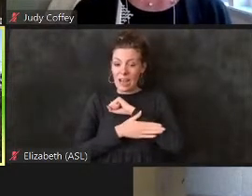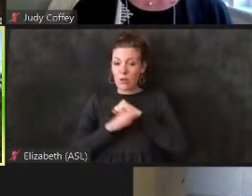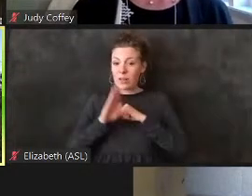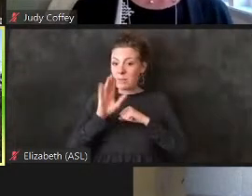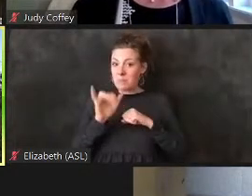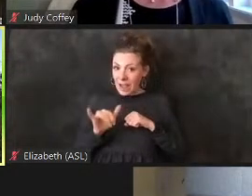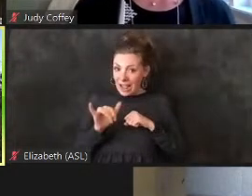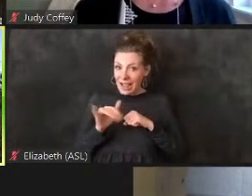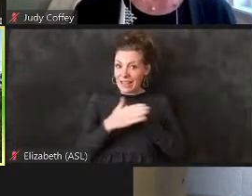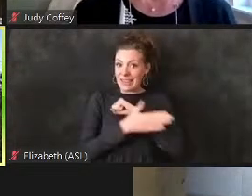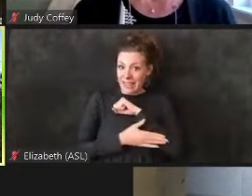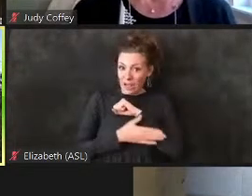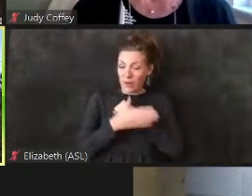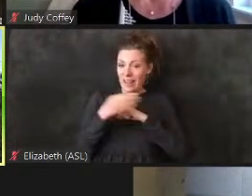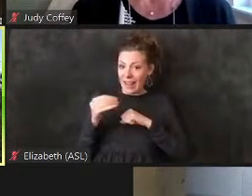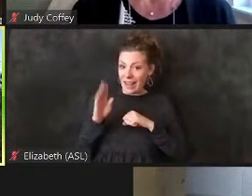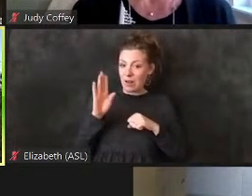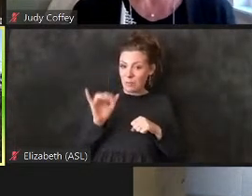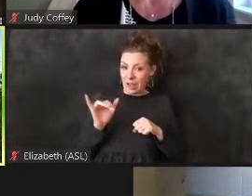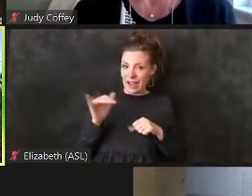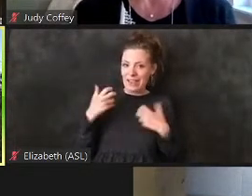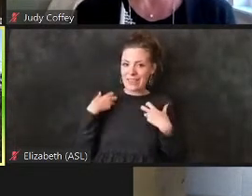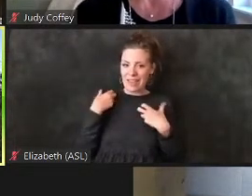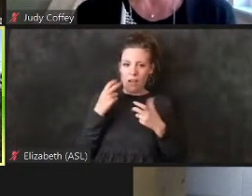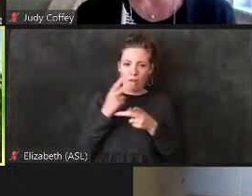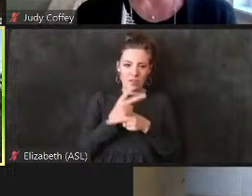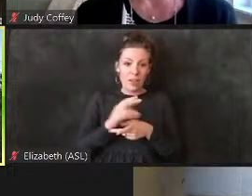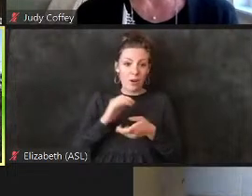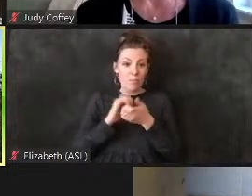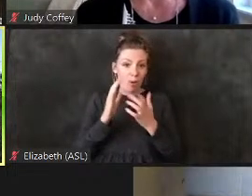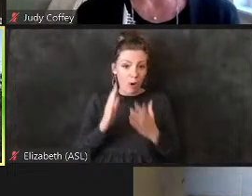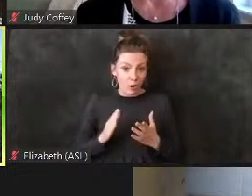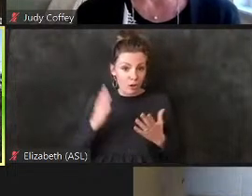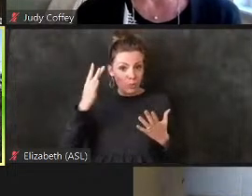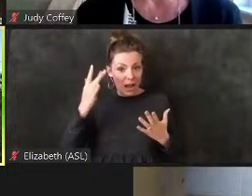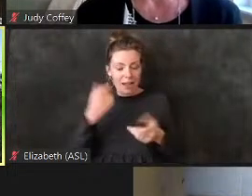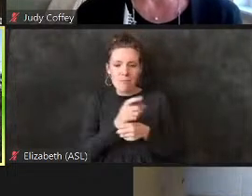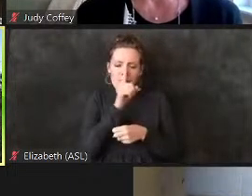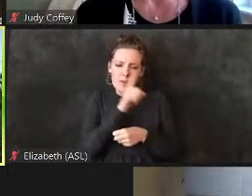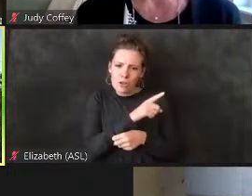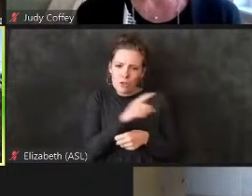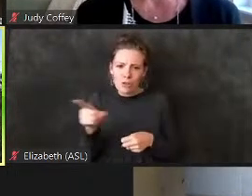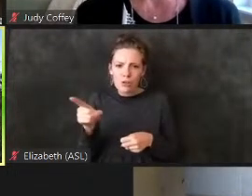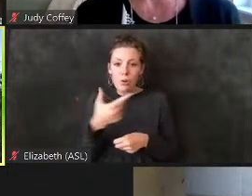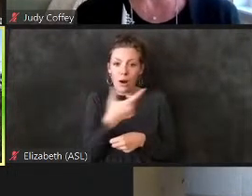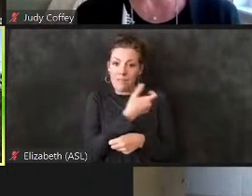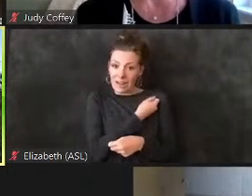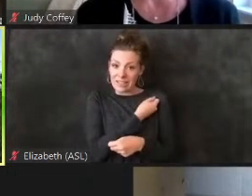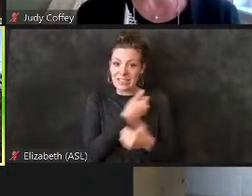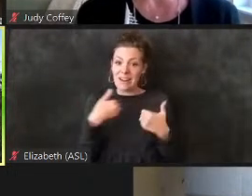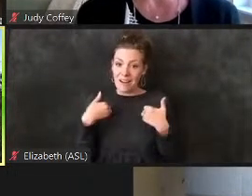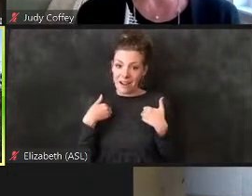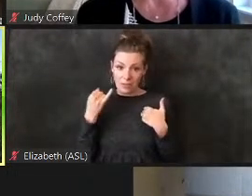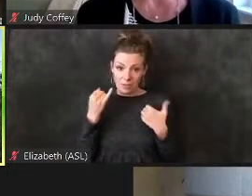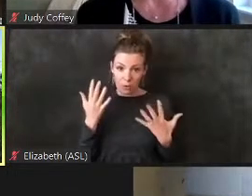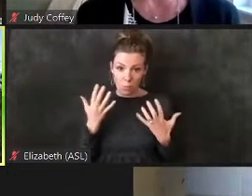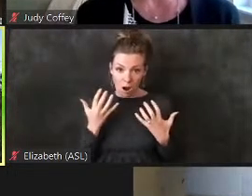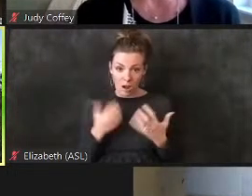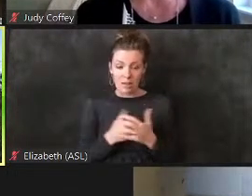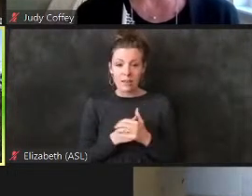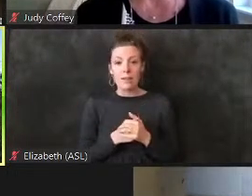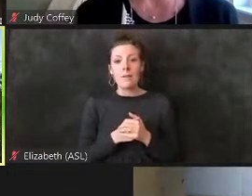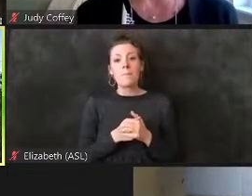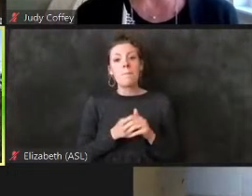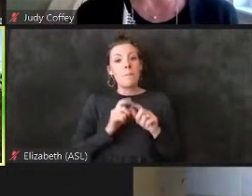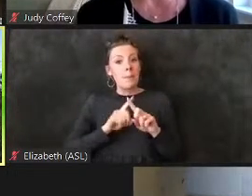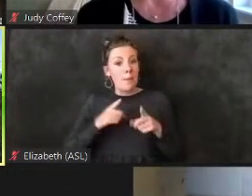condado, y también por los ayudantes de salud que nos están ayudando,